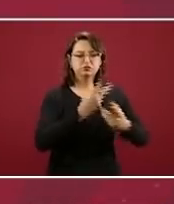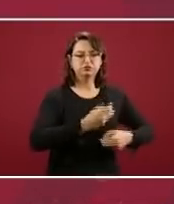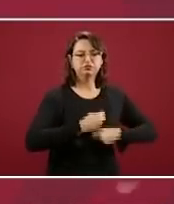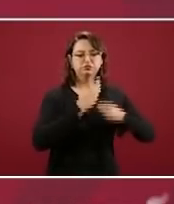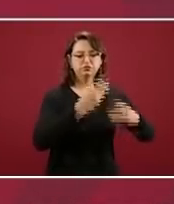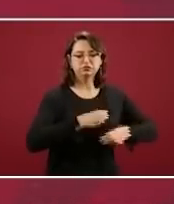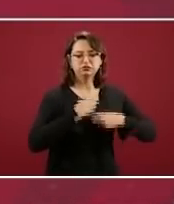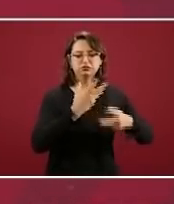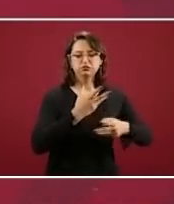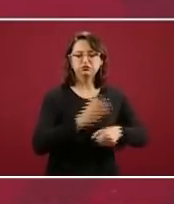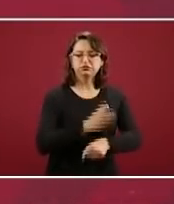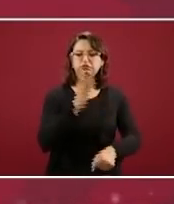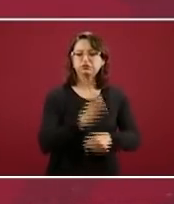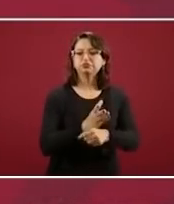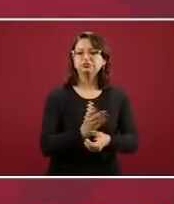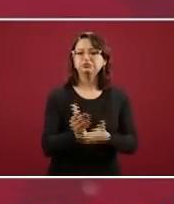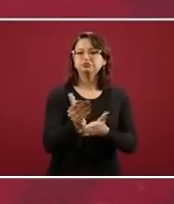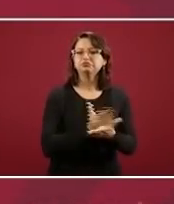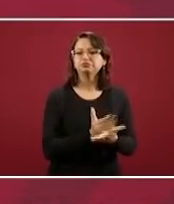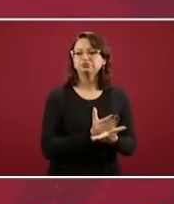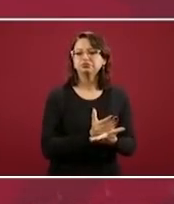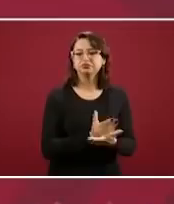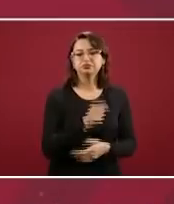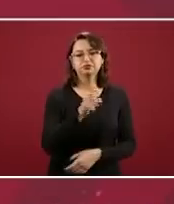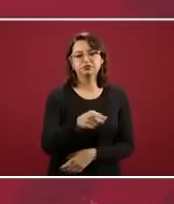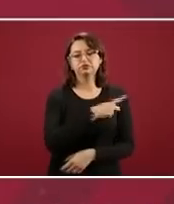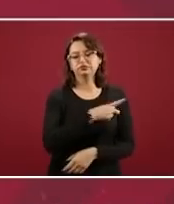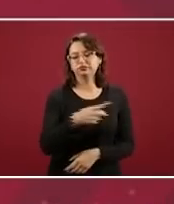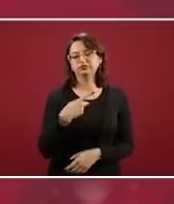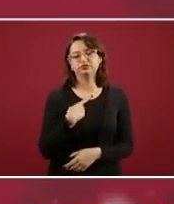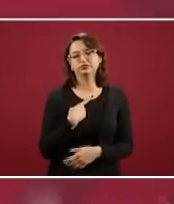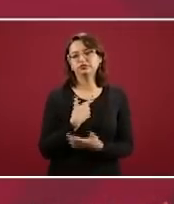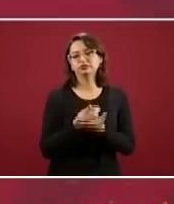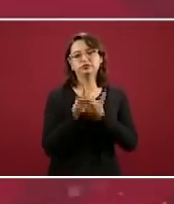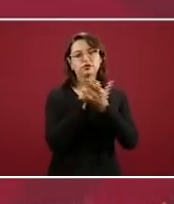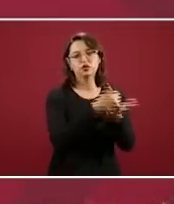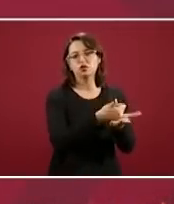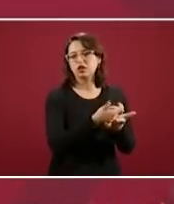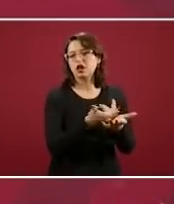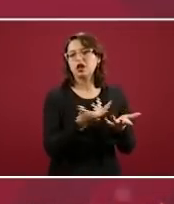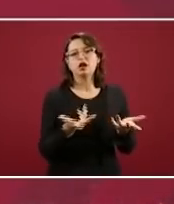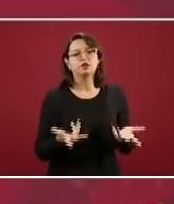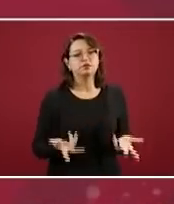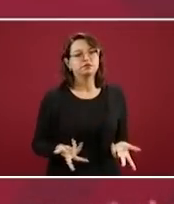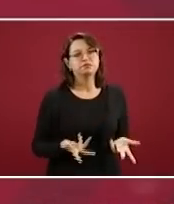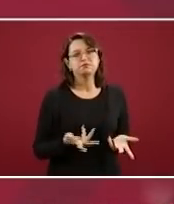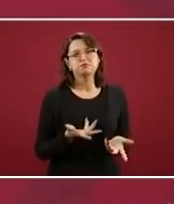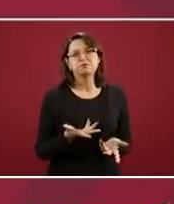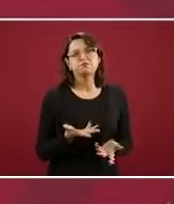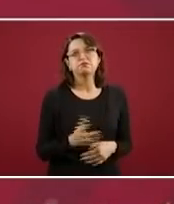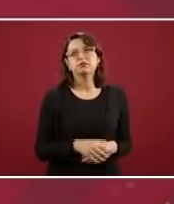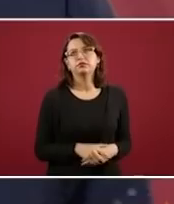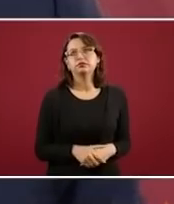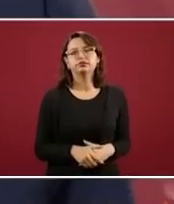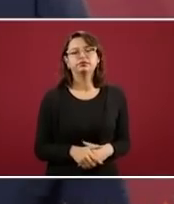penas si se colabora si se